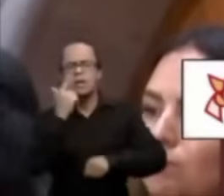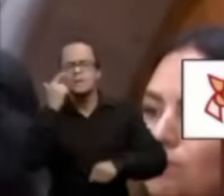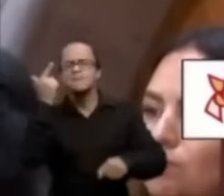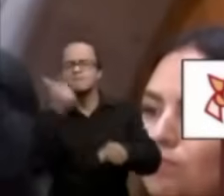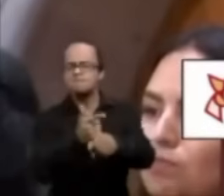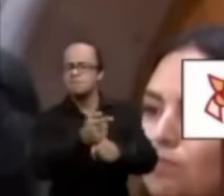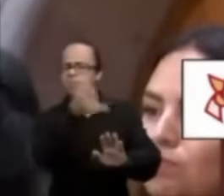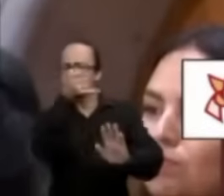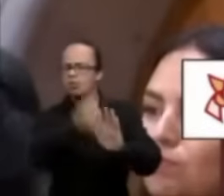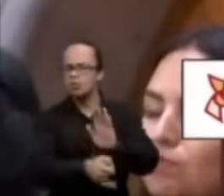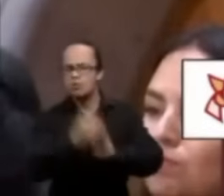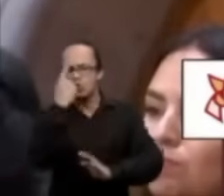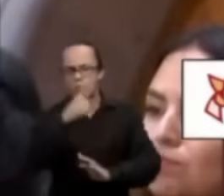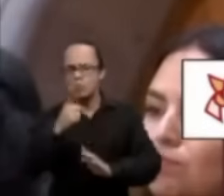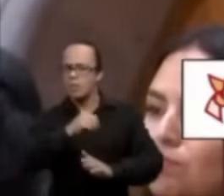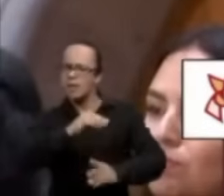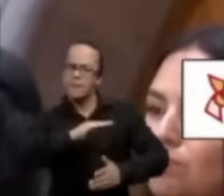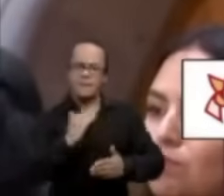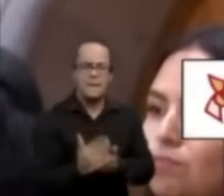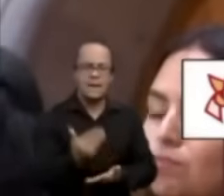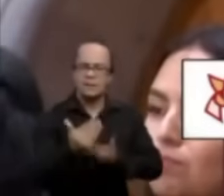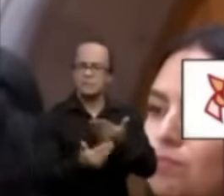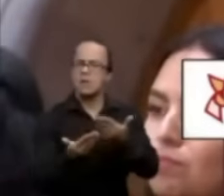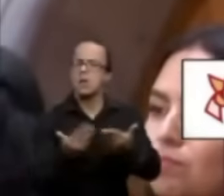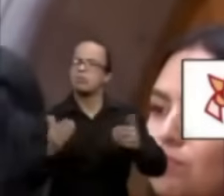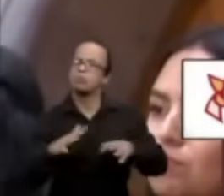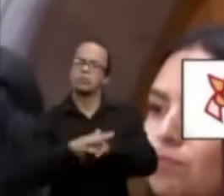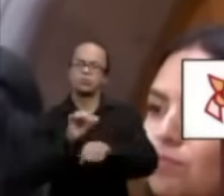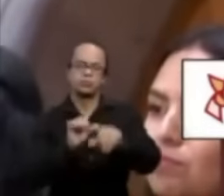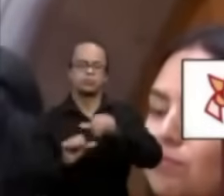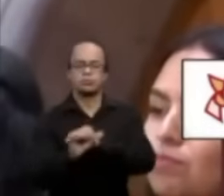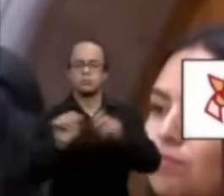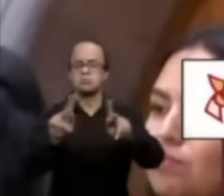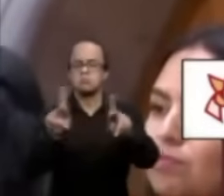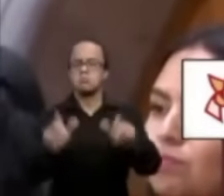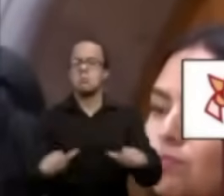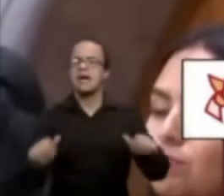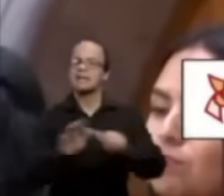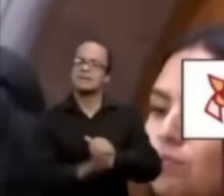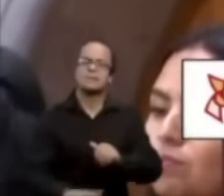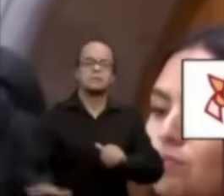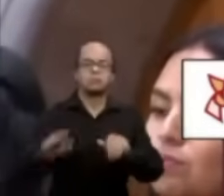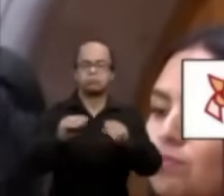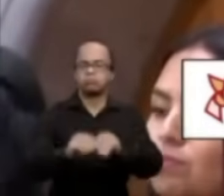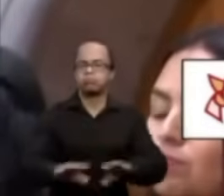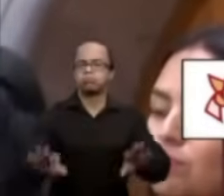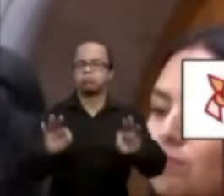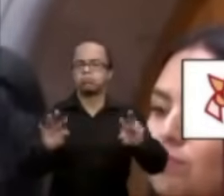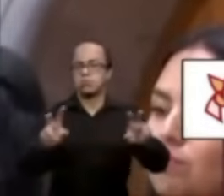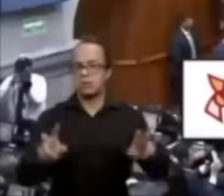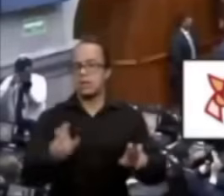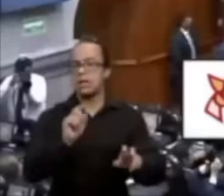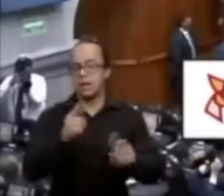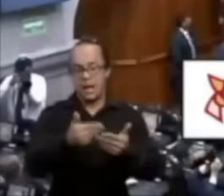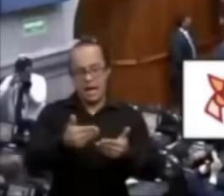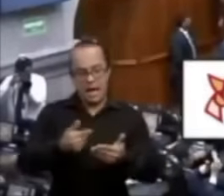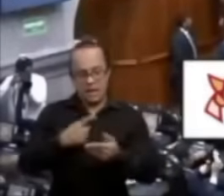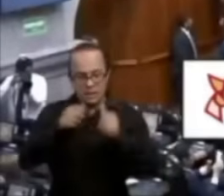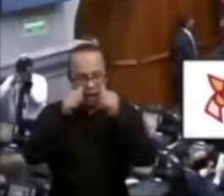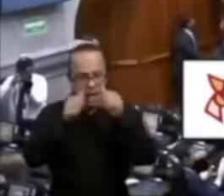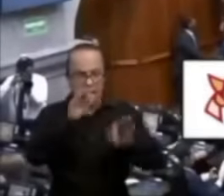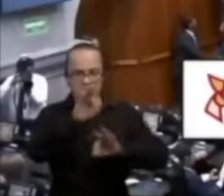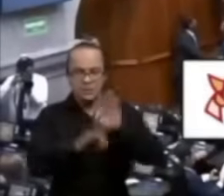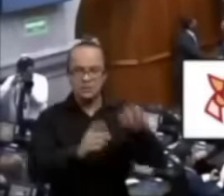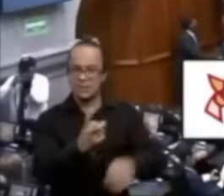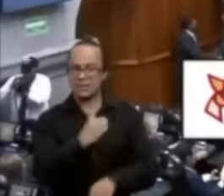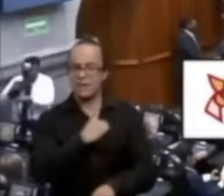volcaremos a promover la paz, mejorar las condiciones de nuestras fuentes de seguridad y realizar acciones preventivas.